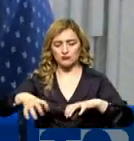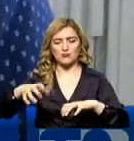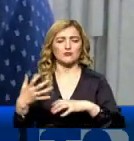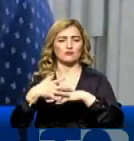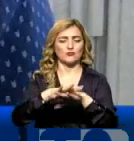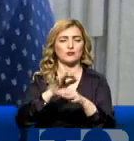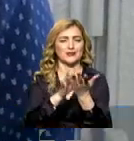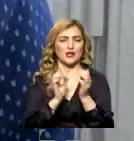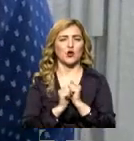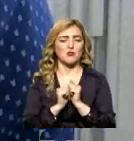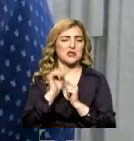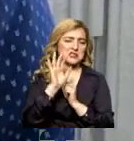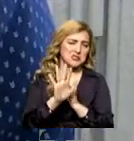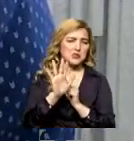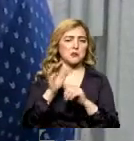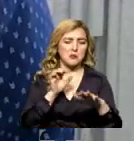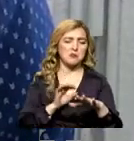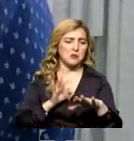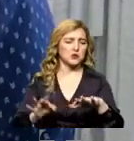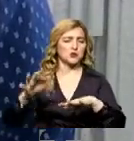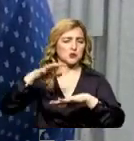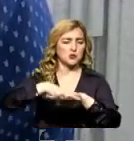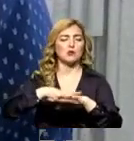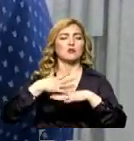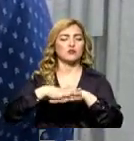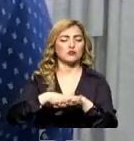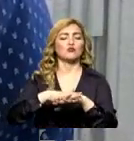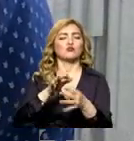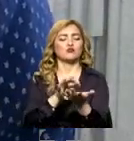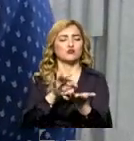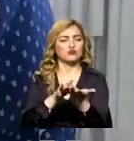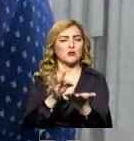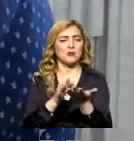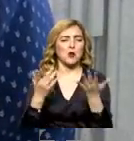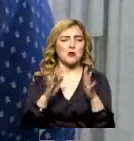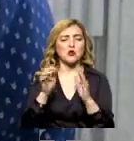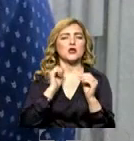INEC, estamos sobre los 168.000, 170.000, creemos que son más.